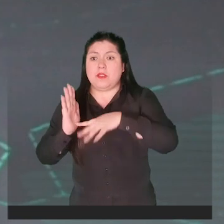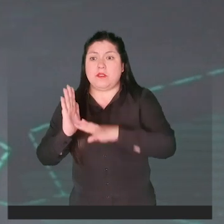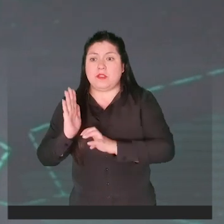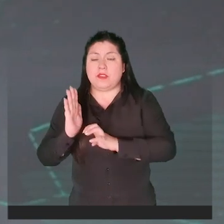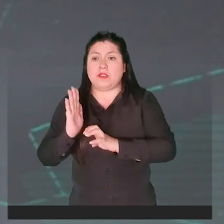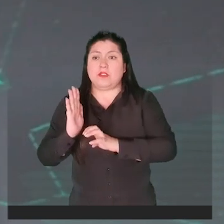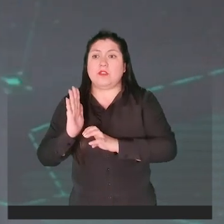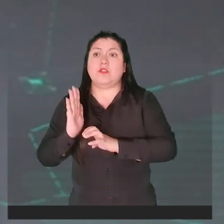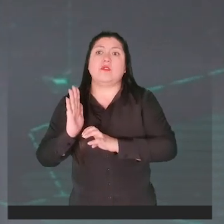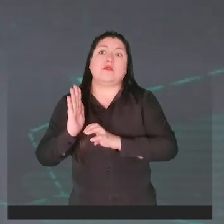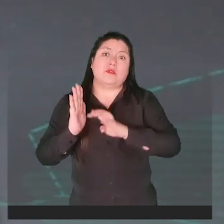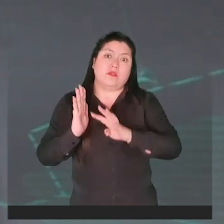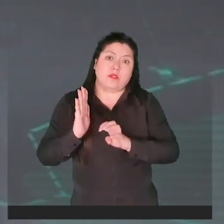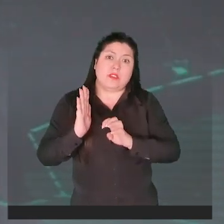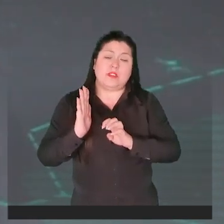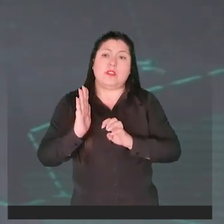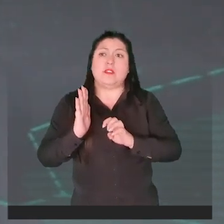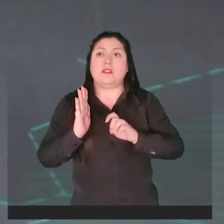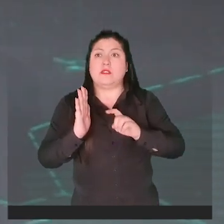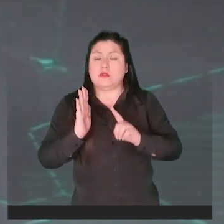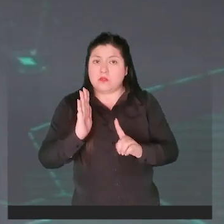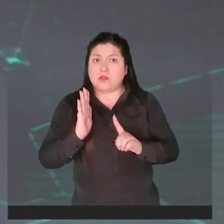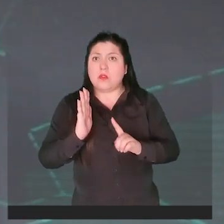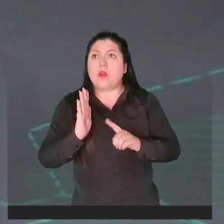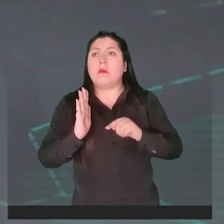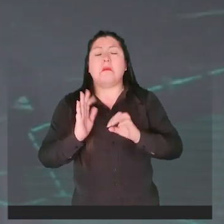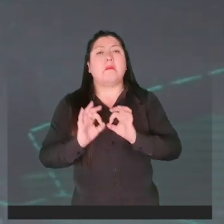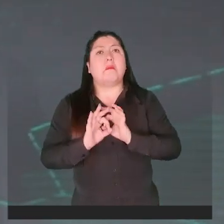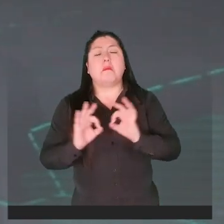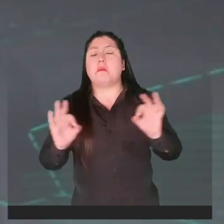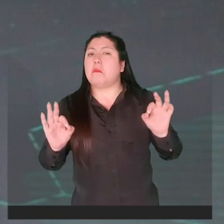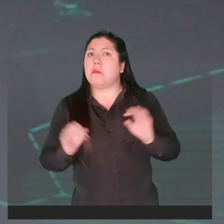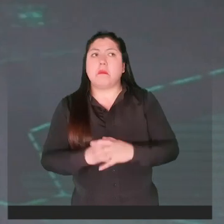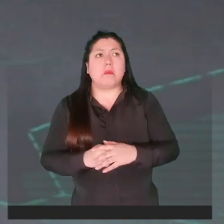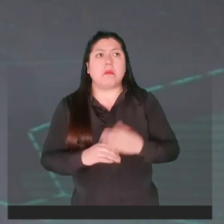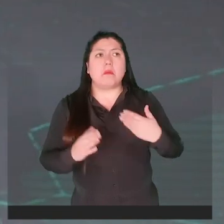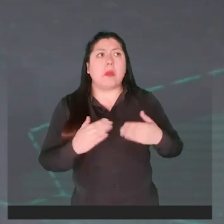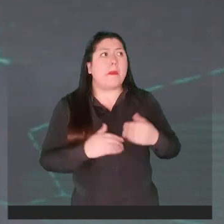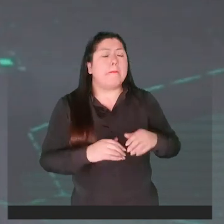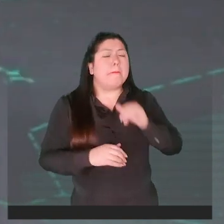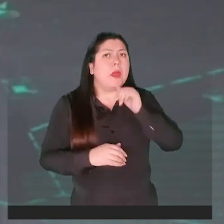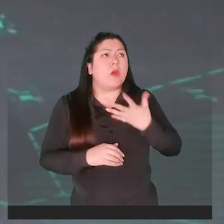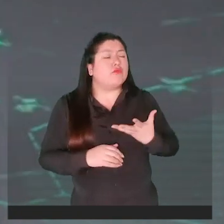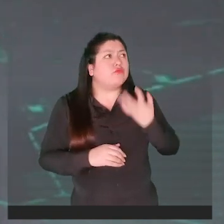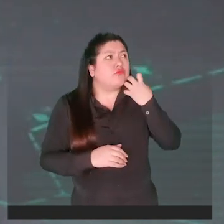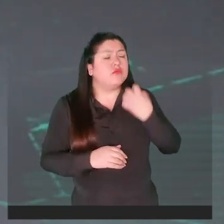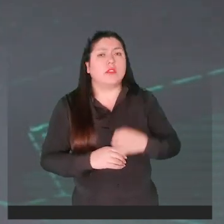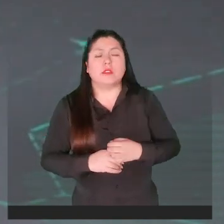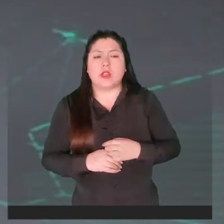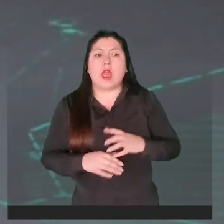1991. Y en adición a eso, sigue teniendo figuras anacrónicas propias